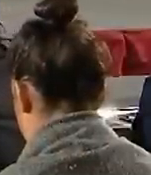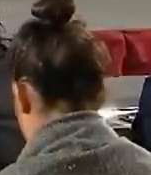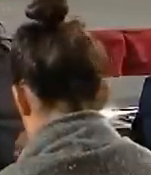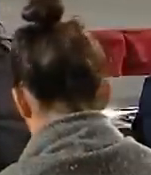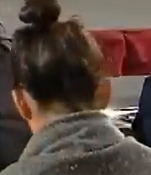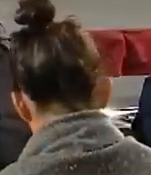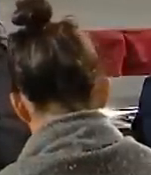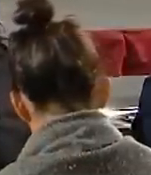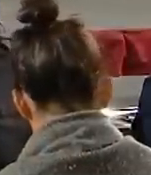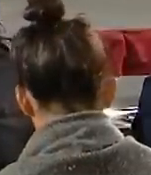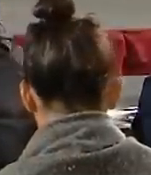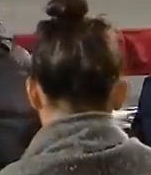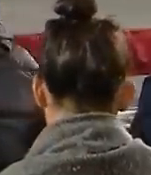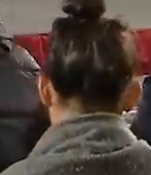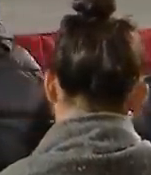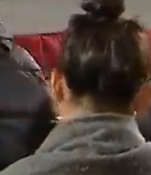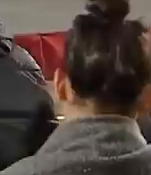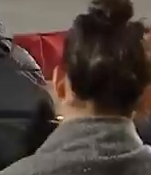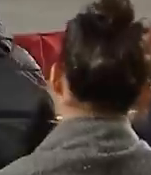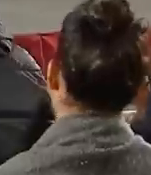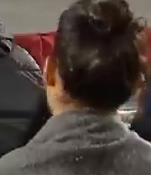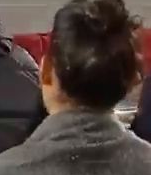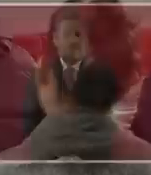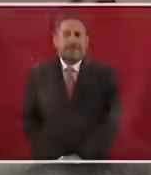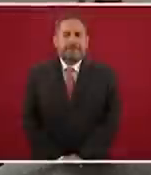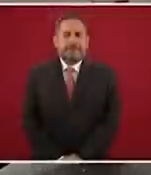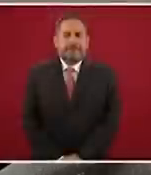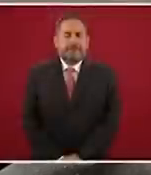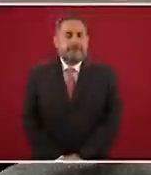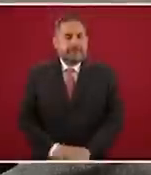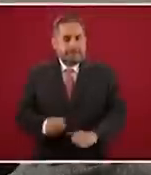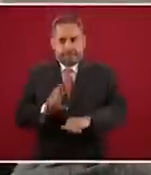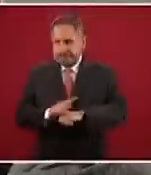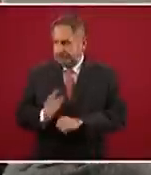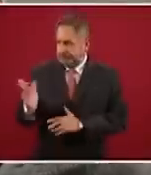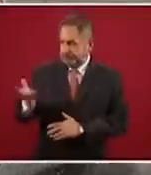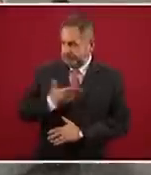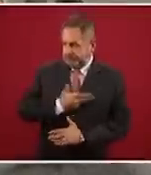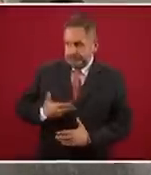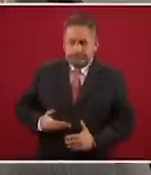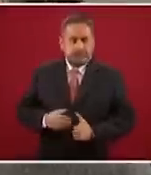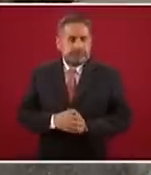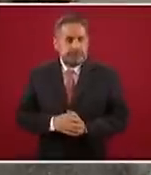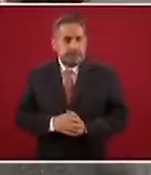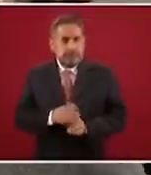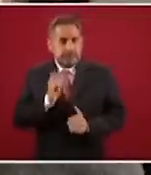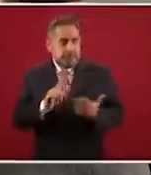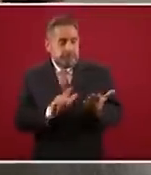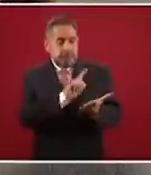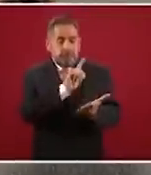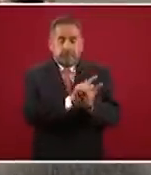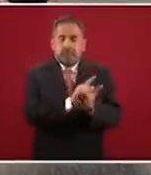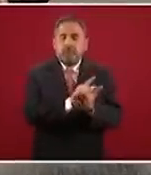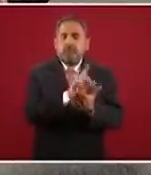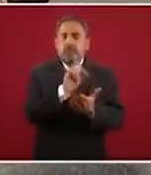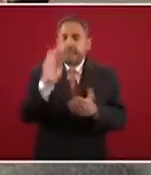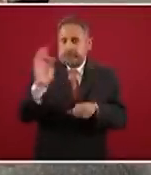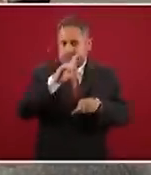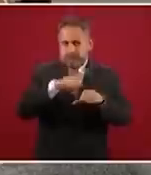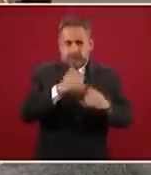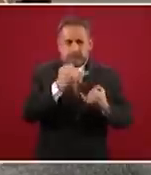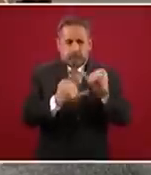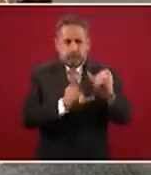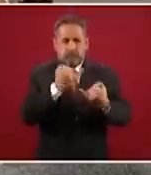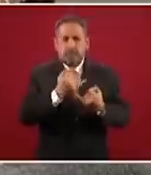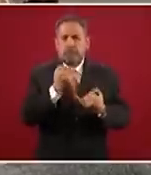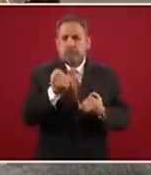todas, a todos ustedes. Efectivamente, como lo ha señalado el señor presidente, la Ley Federal de Juegos y Sorteos